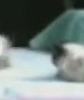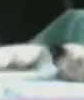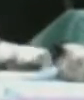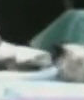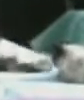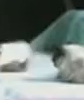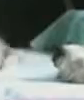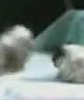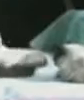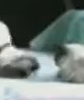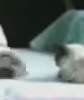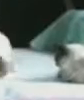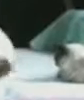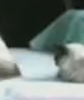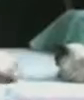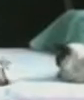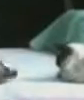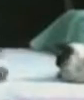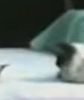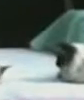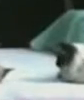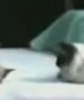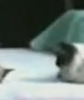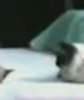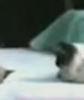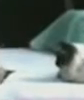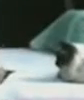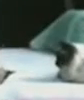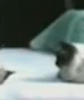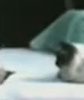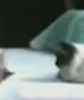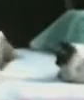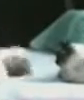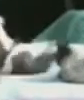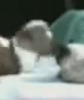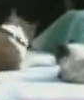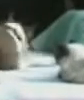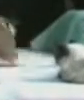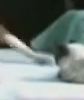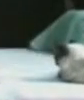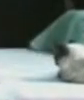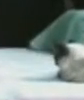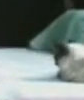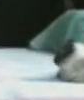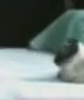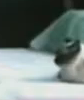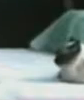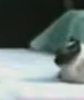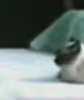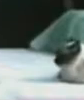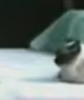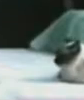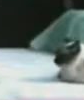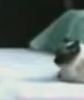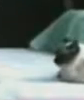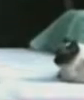Se refriega todo, marca su territorio en el sillón, en el futón, en la cama matrimonial. El gato lo mira, mirá cómo lo mira.